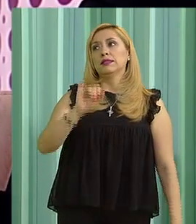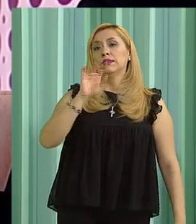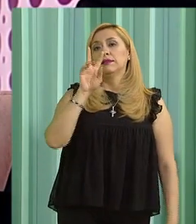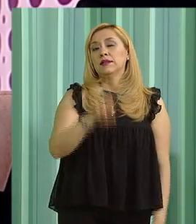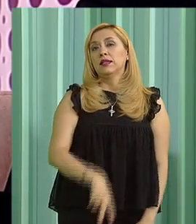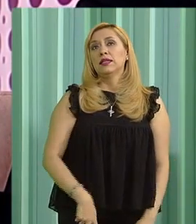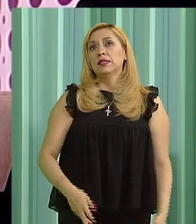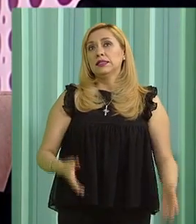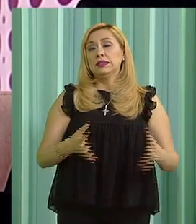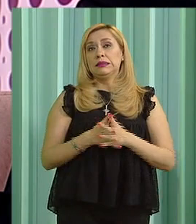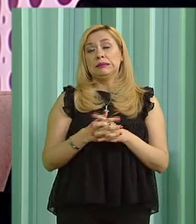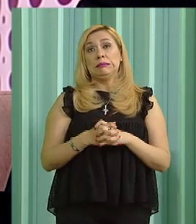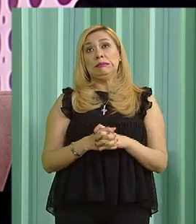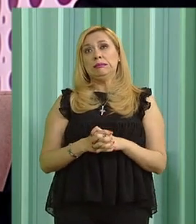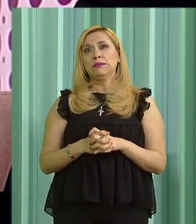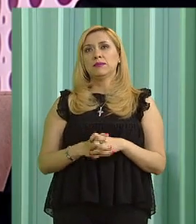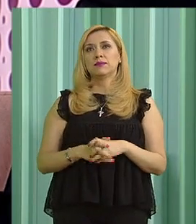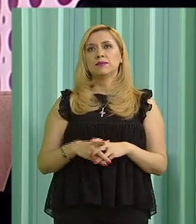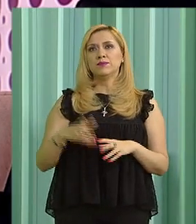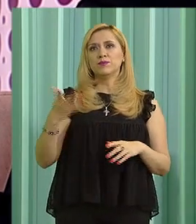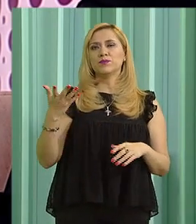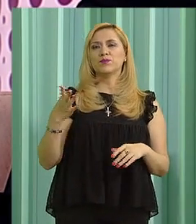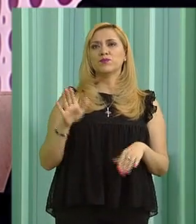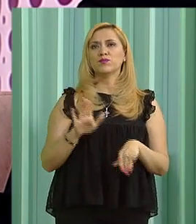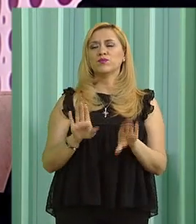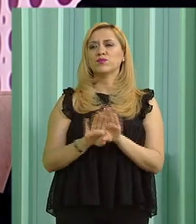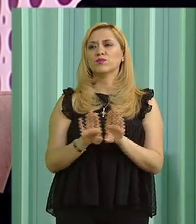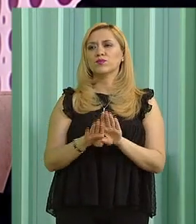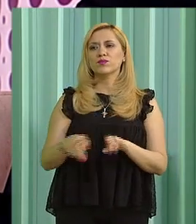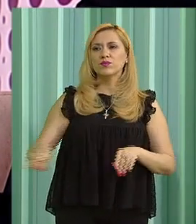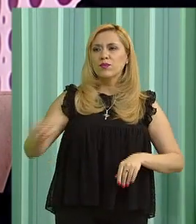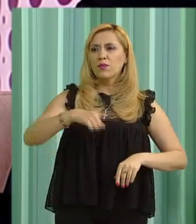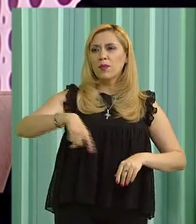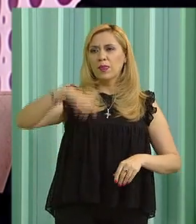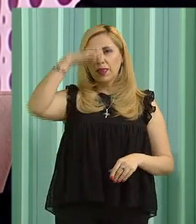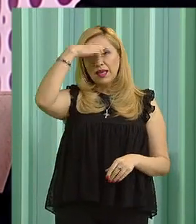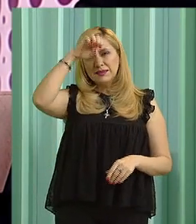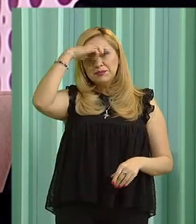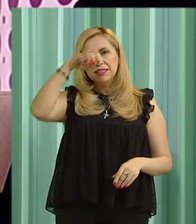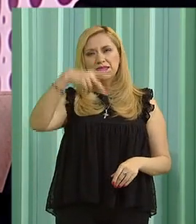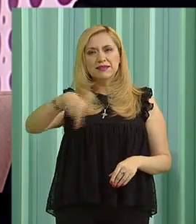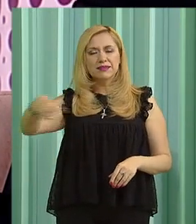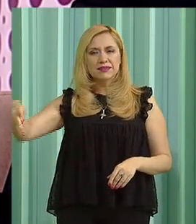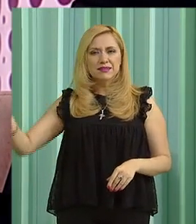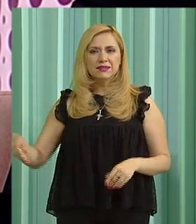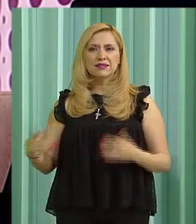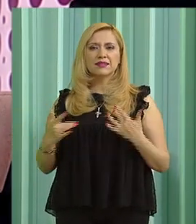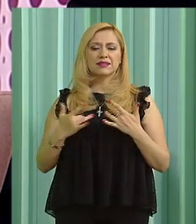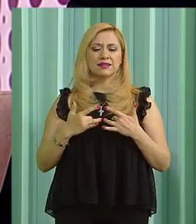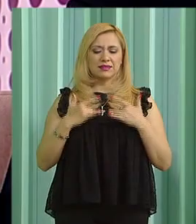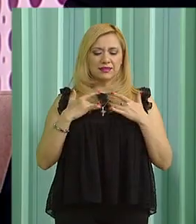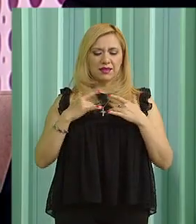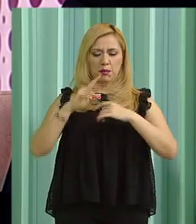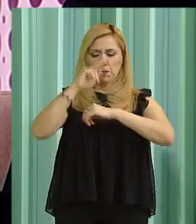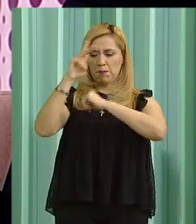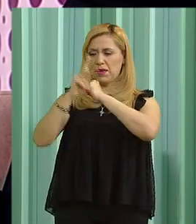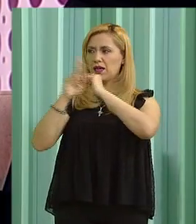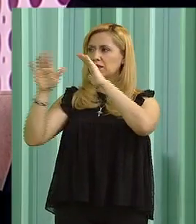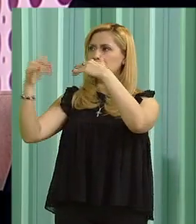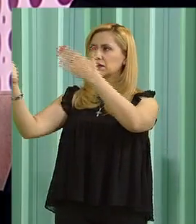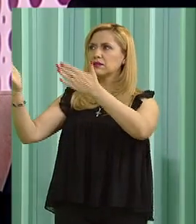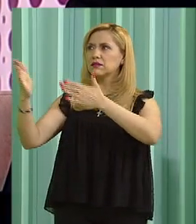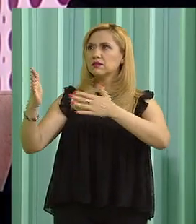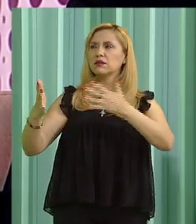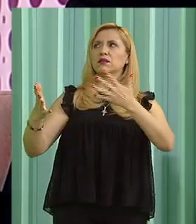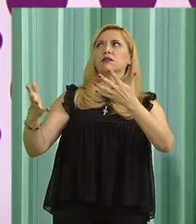un fenómeno relacionado con el trauma, ¿no? Todas estas experiencias adversas que se dan desde sus países de origen, ¿no?